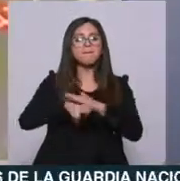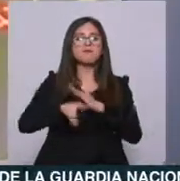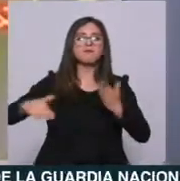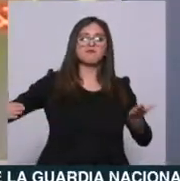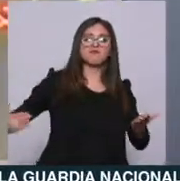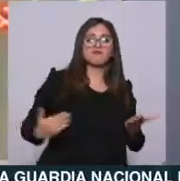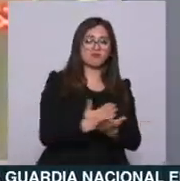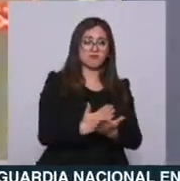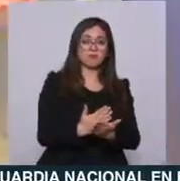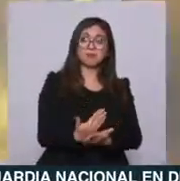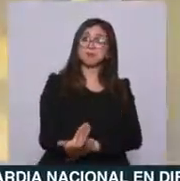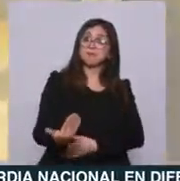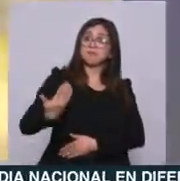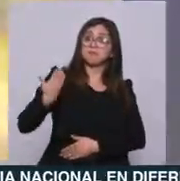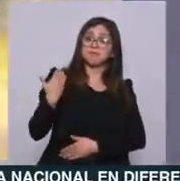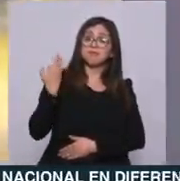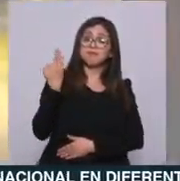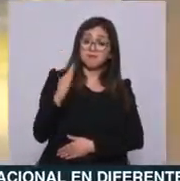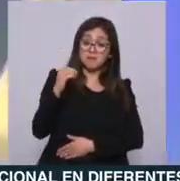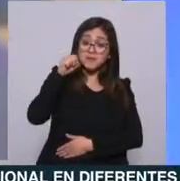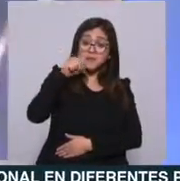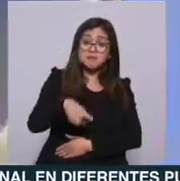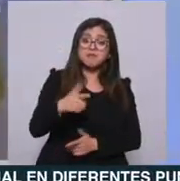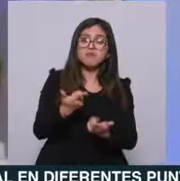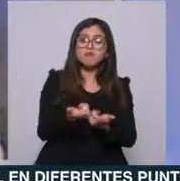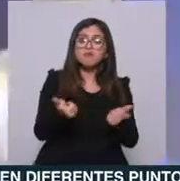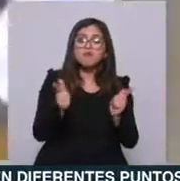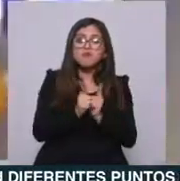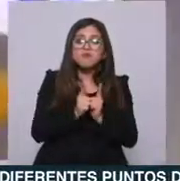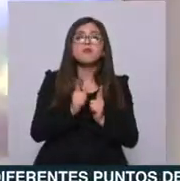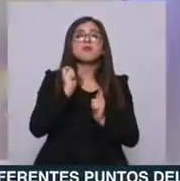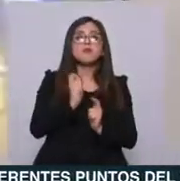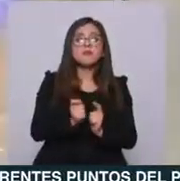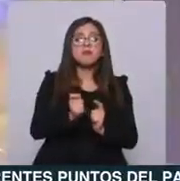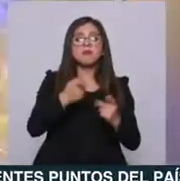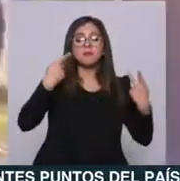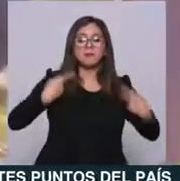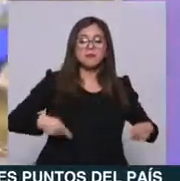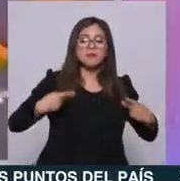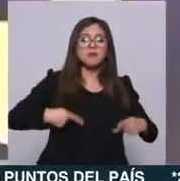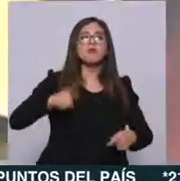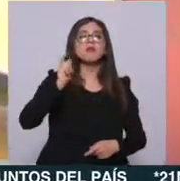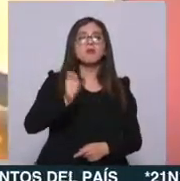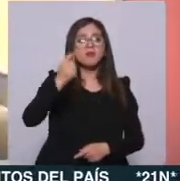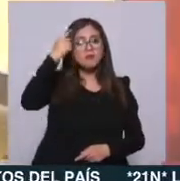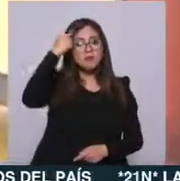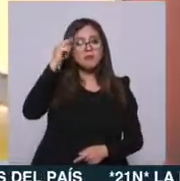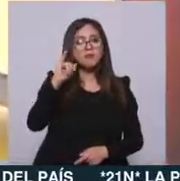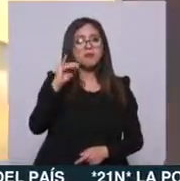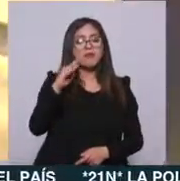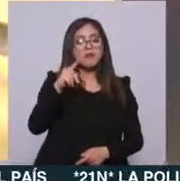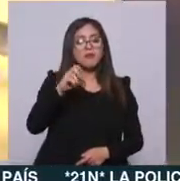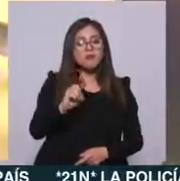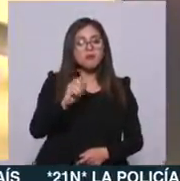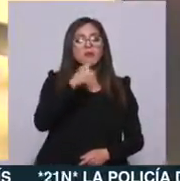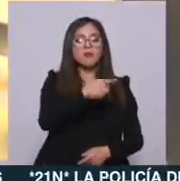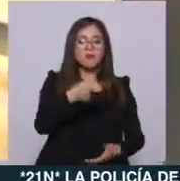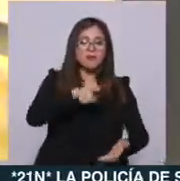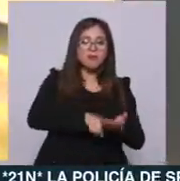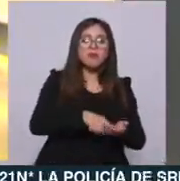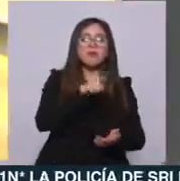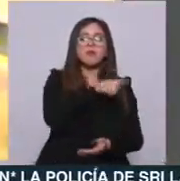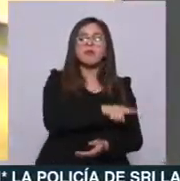febrero pasado, elementos de esta misma corporación sacaron a una mujer que sufrió un infarto cerebral dentro de la estación